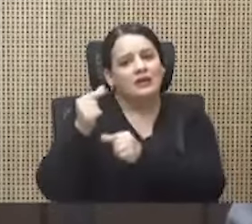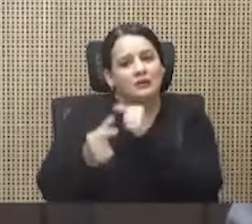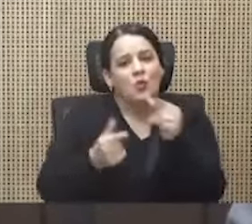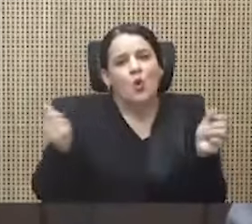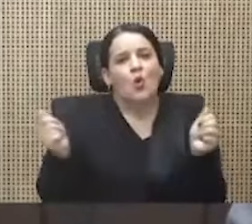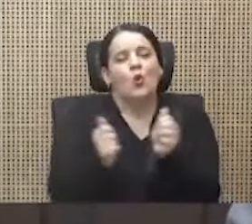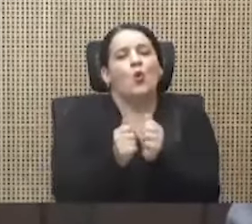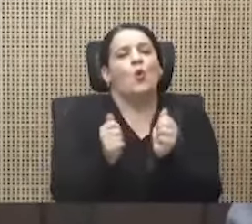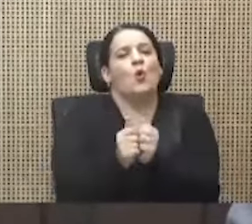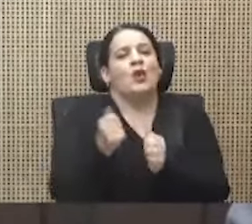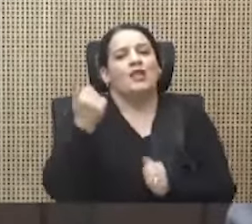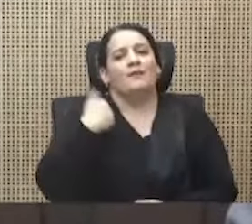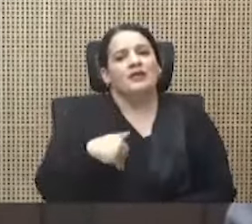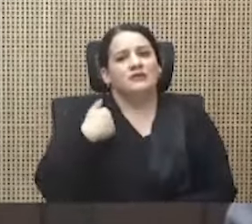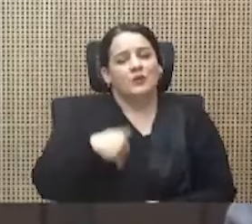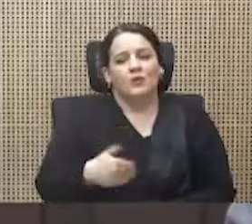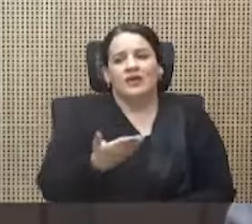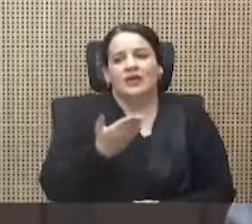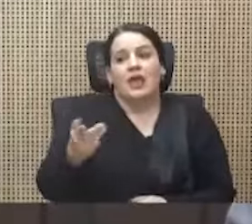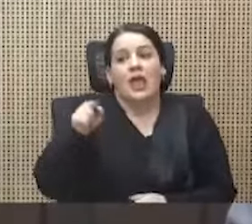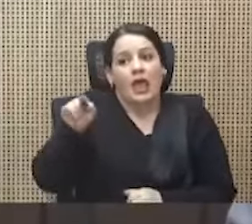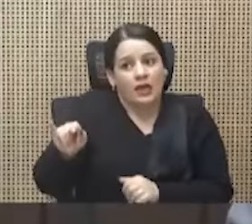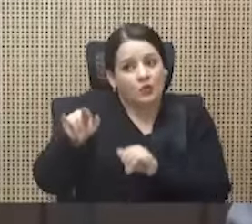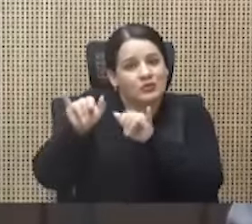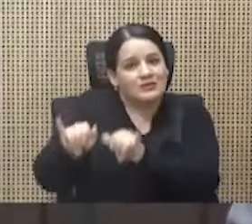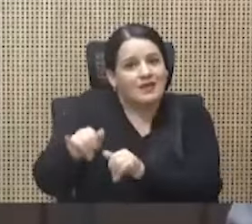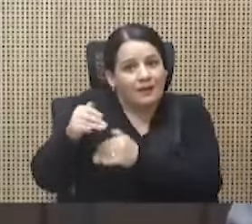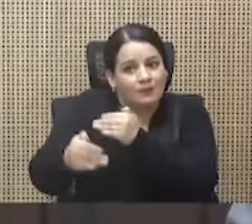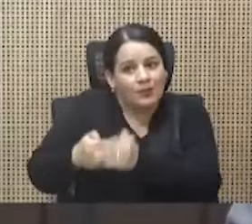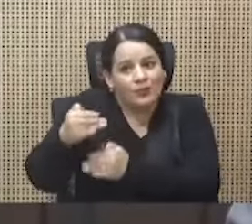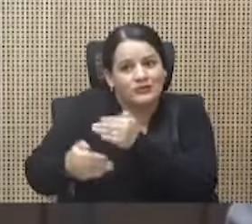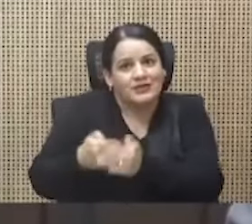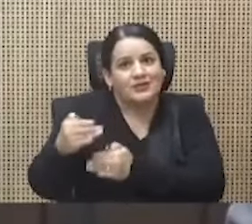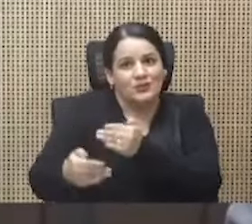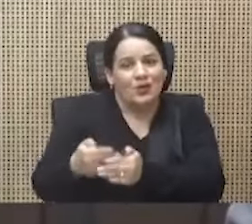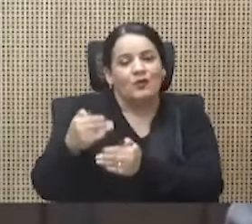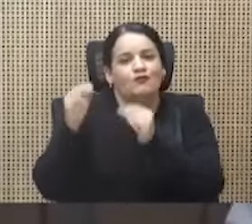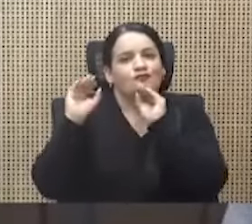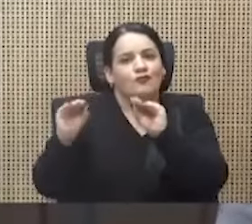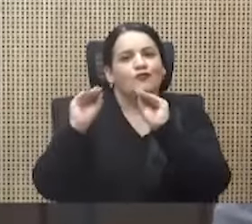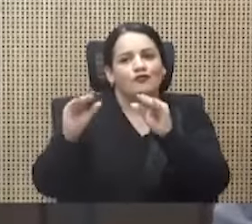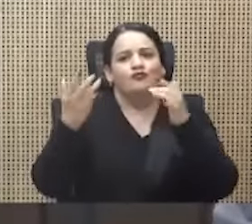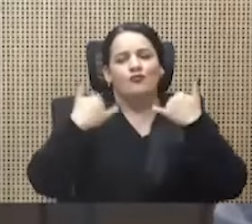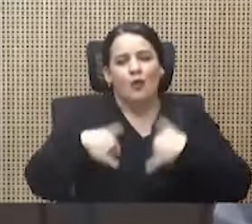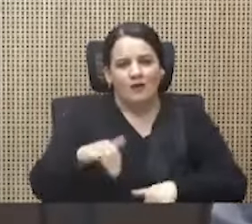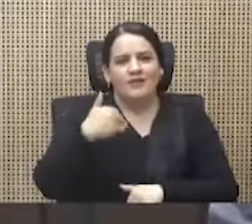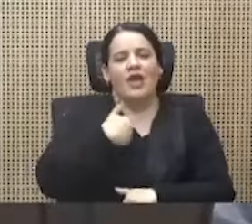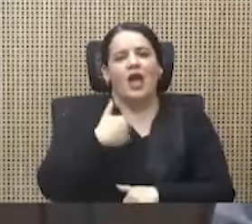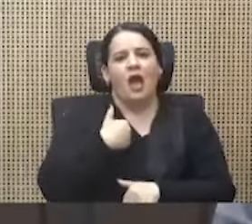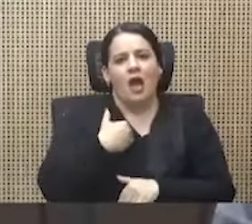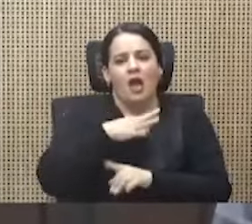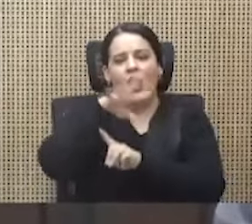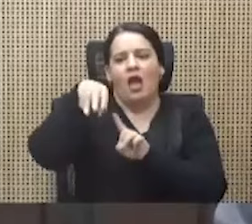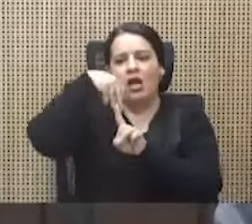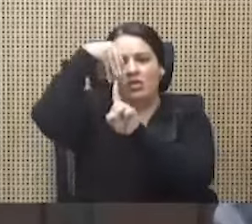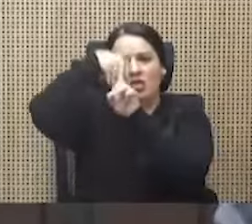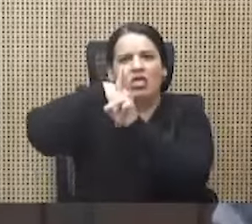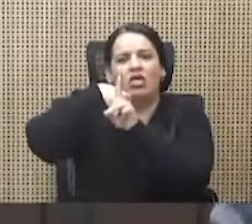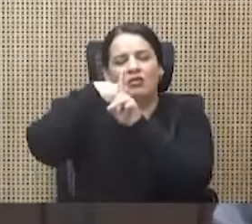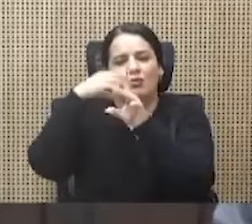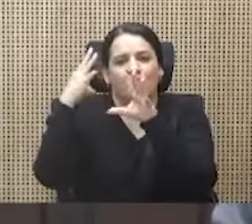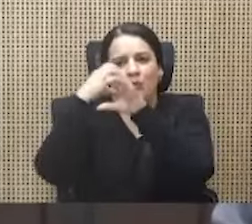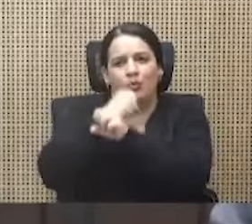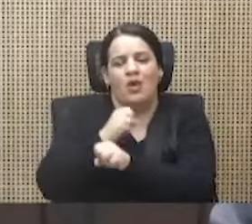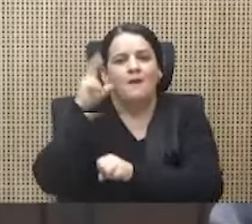las masculinidades que están en proceso de formación y que todavía tienen el oscurantismo del machismo a cuestas.